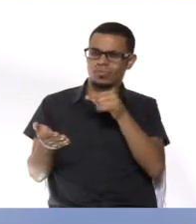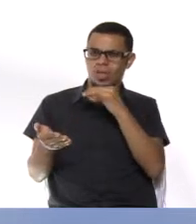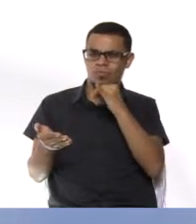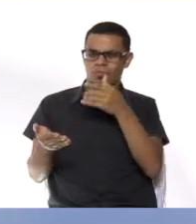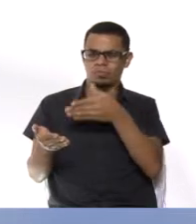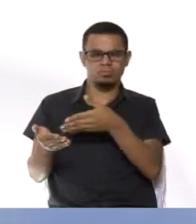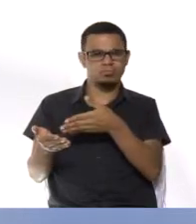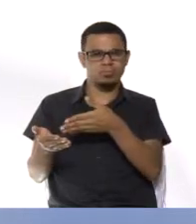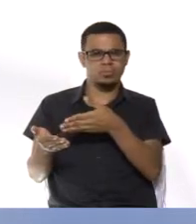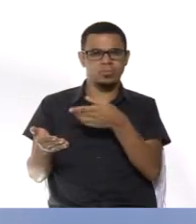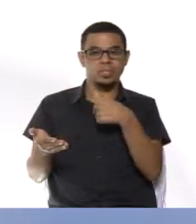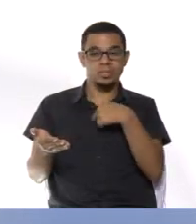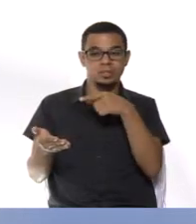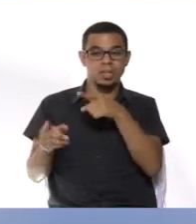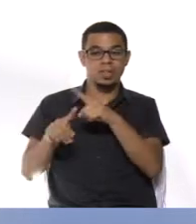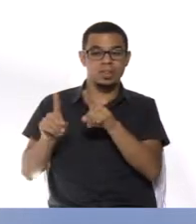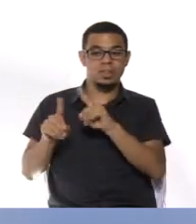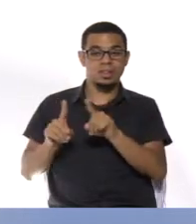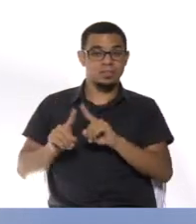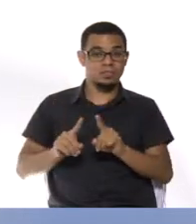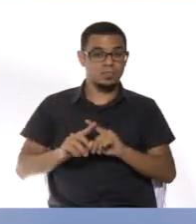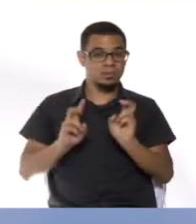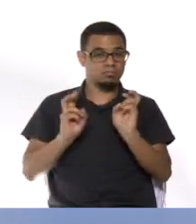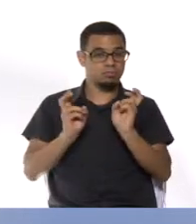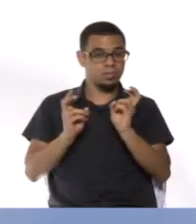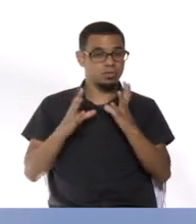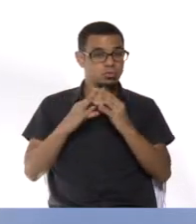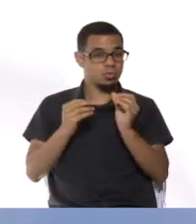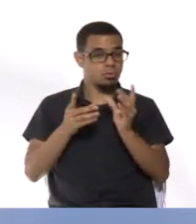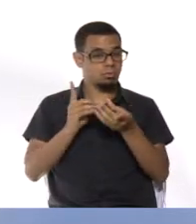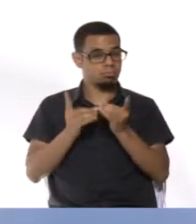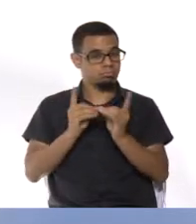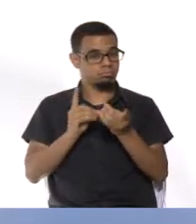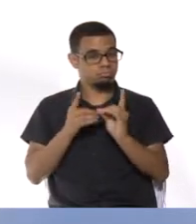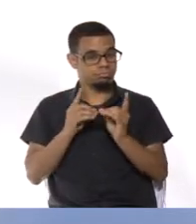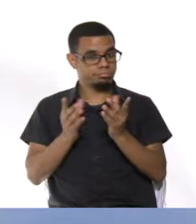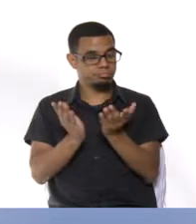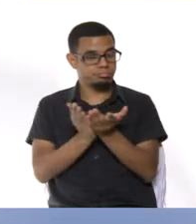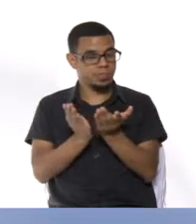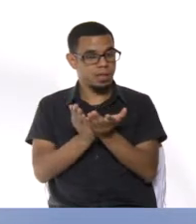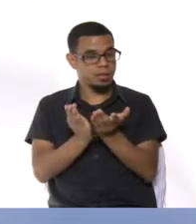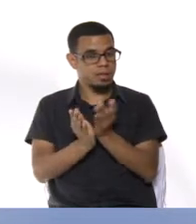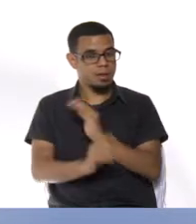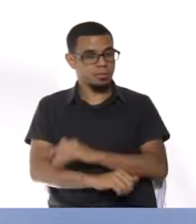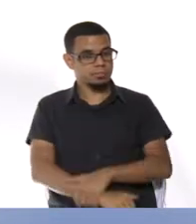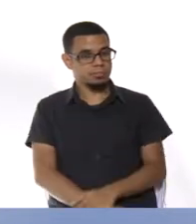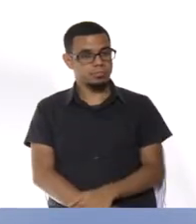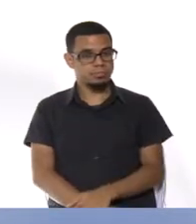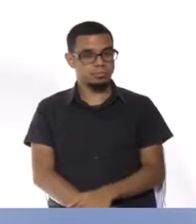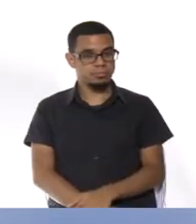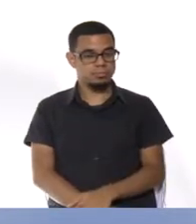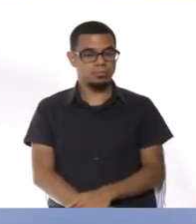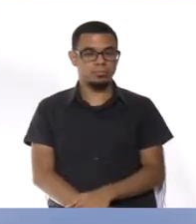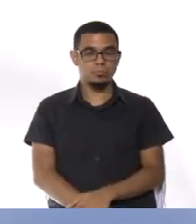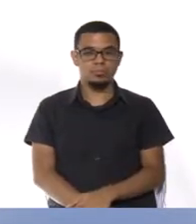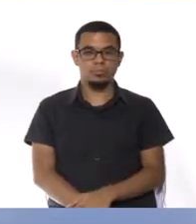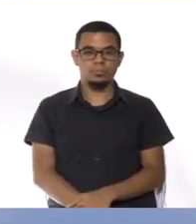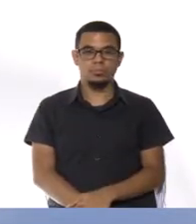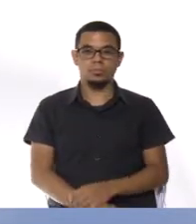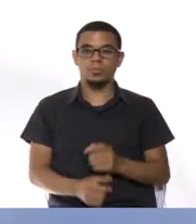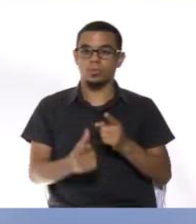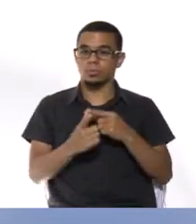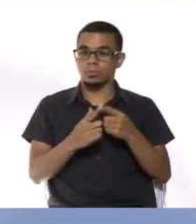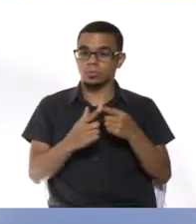textos? Información variada, por supuesto, dependiendo del área. Muy bien, entonces como lo acaba de decir Heiler,